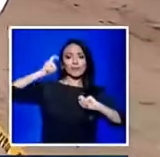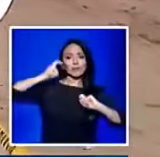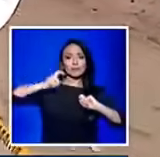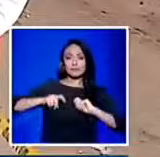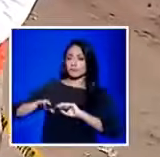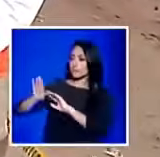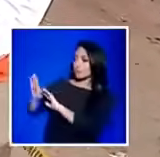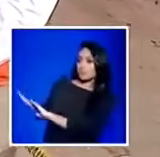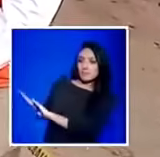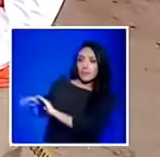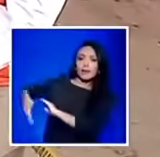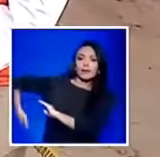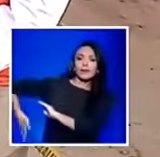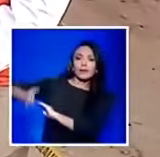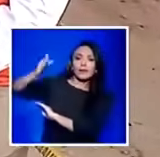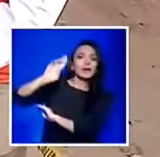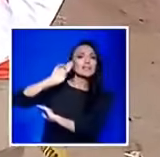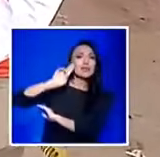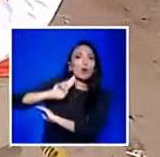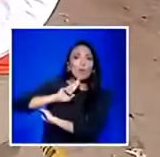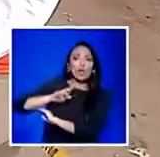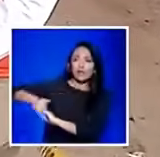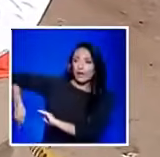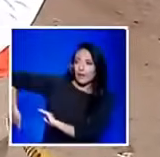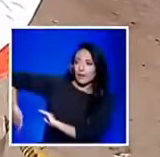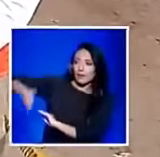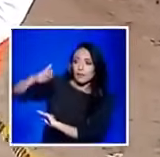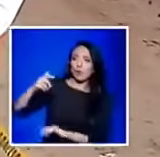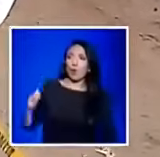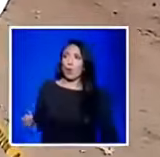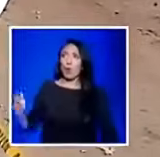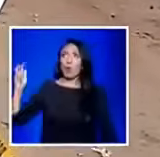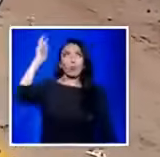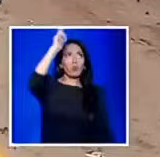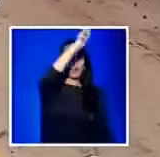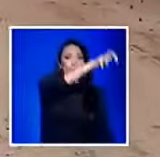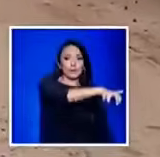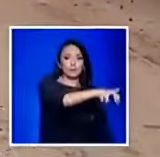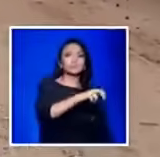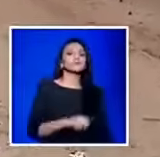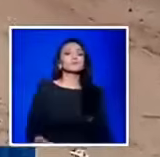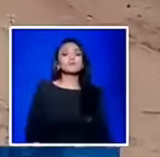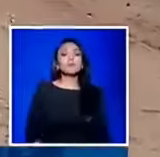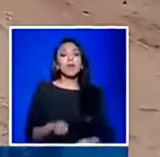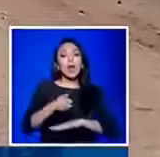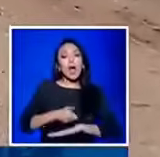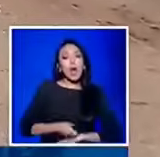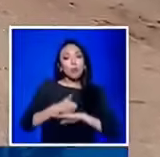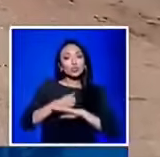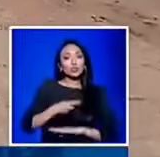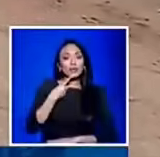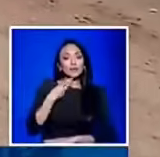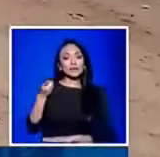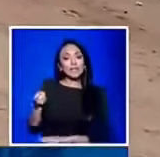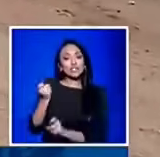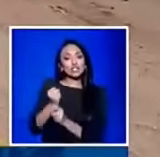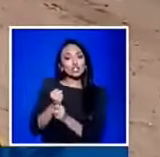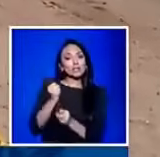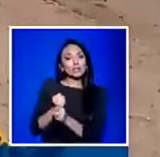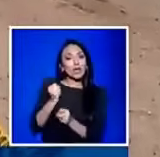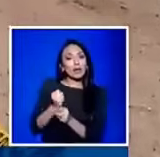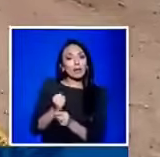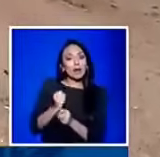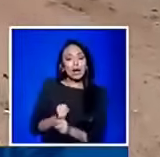acá por la Simón Bolívar, que es donde estará. Y pues prácticamente lo que han manifestado las autoridades es que estos trabajos durarán al menos